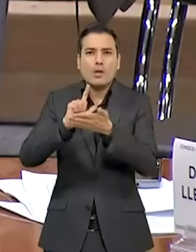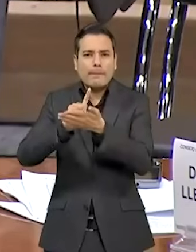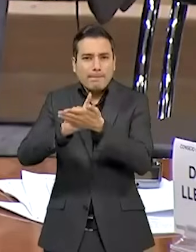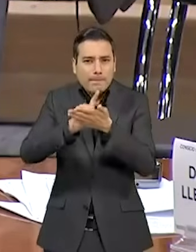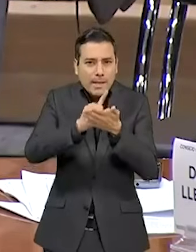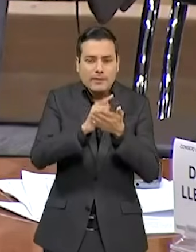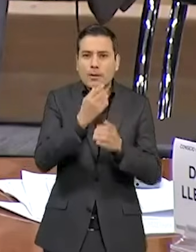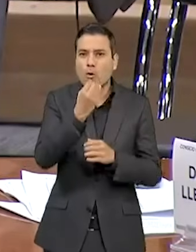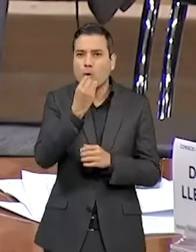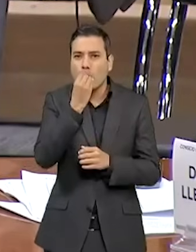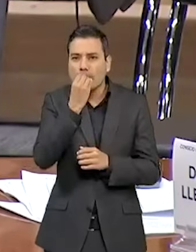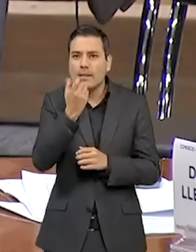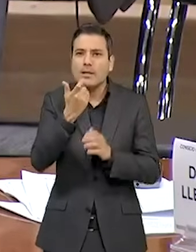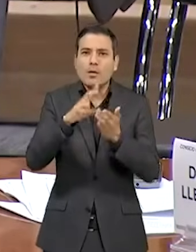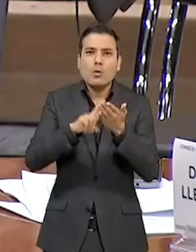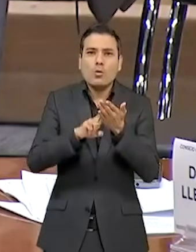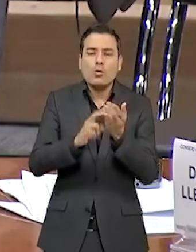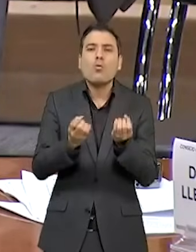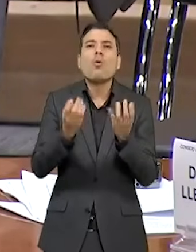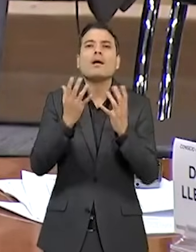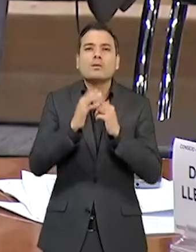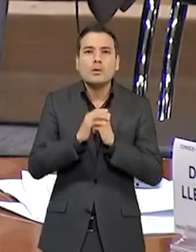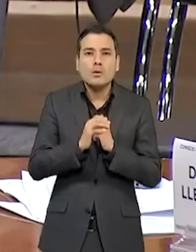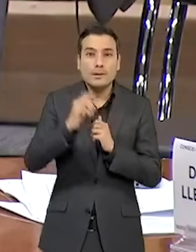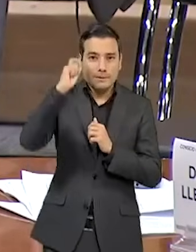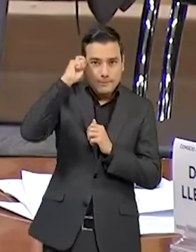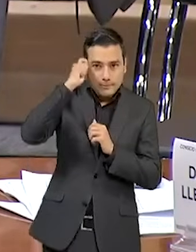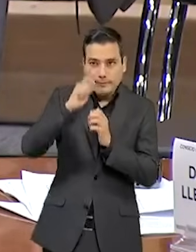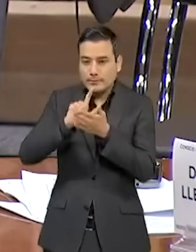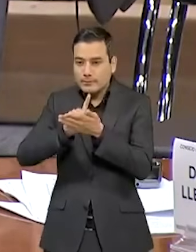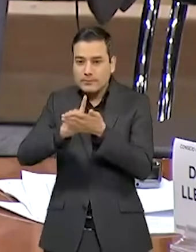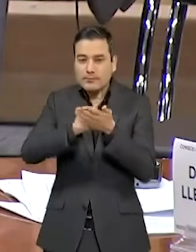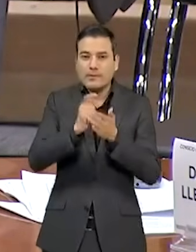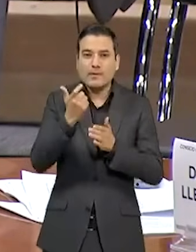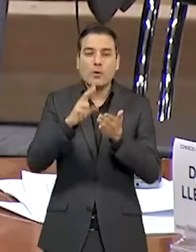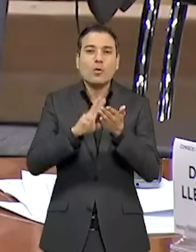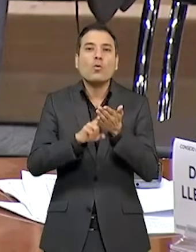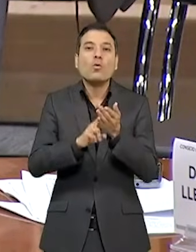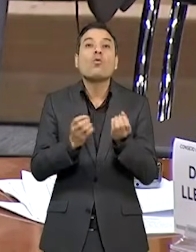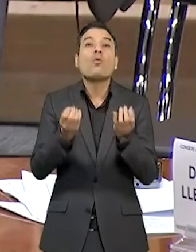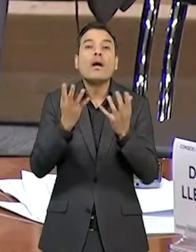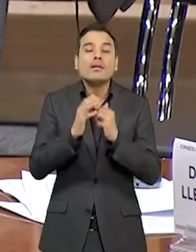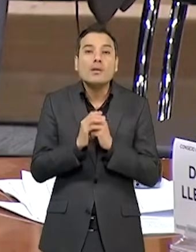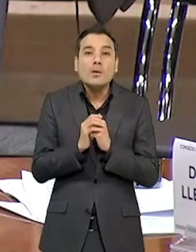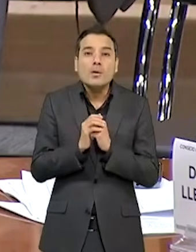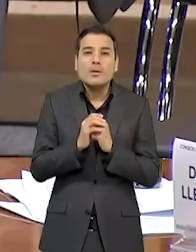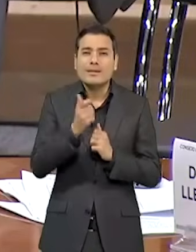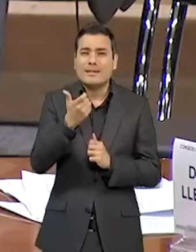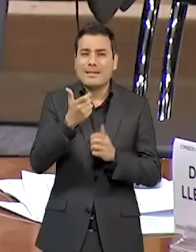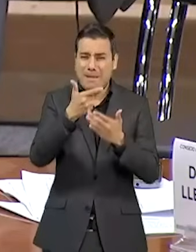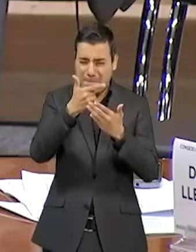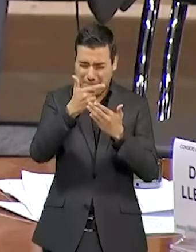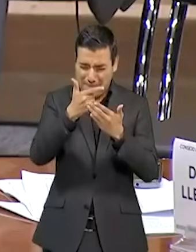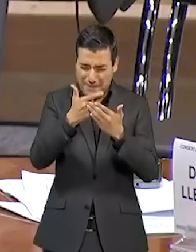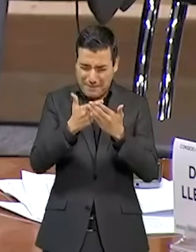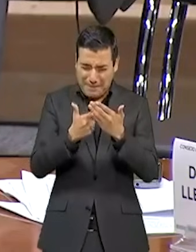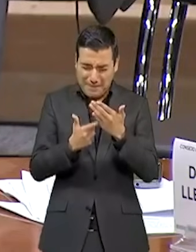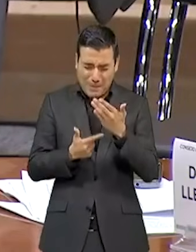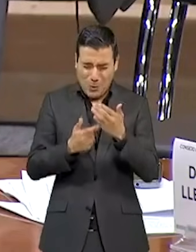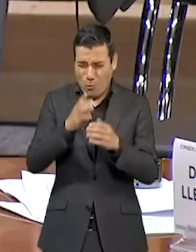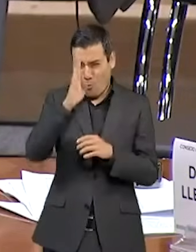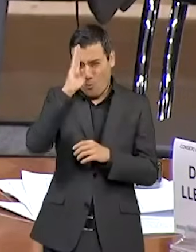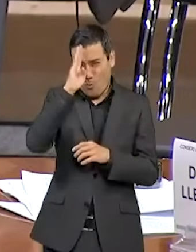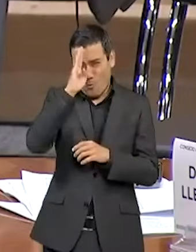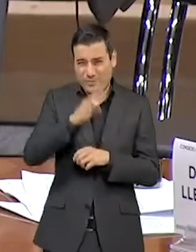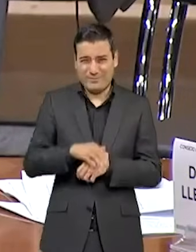despensa, servicio de limpieza, y le aseguro que eso sería una cantidad tremenda. No sean hipócritas, eso es